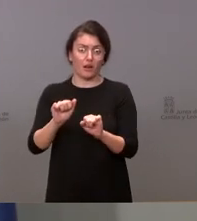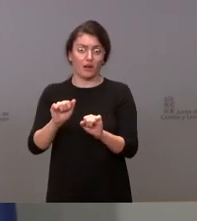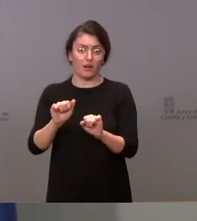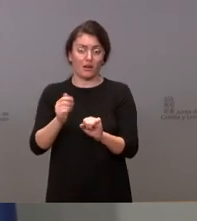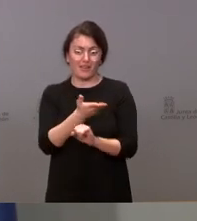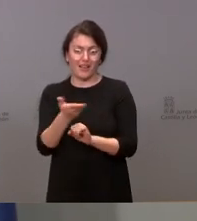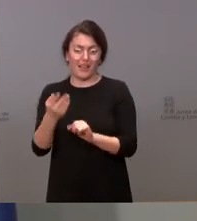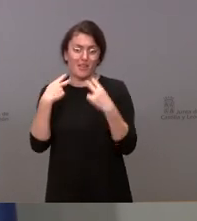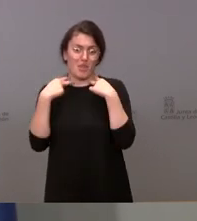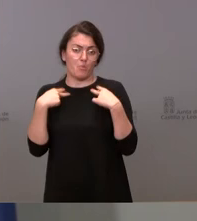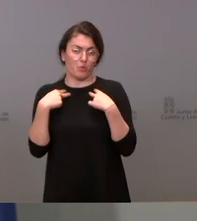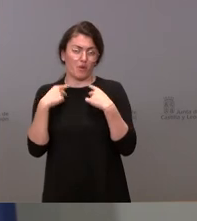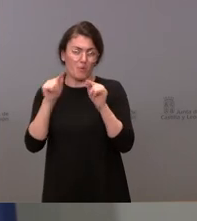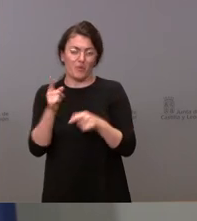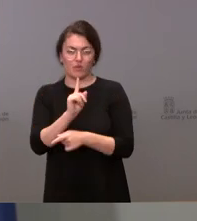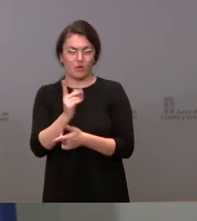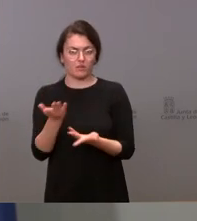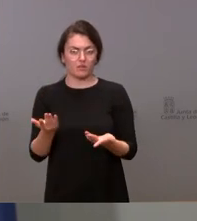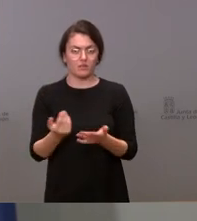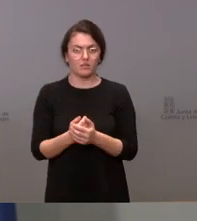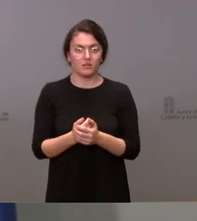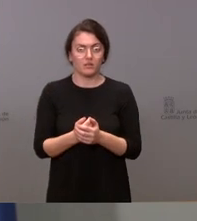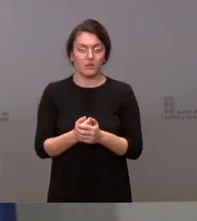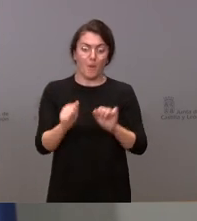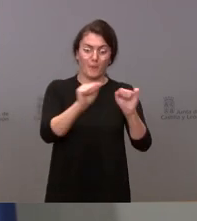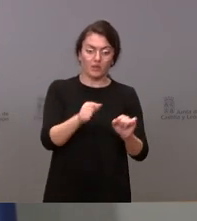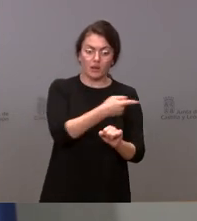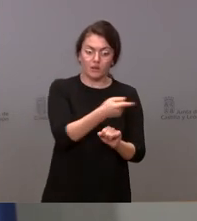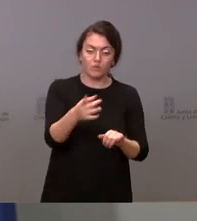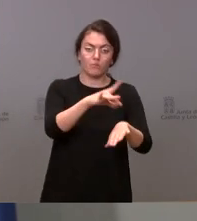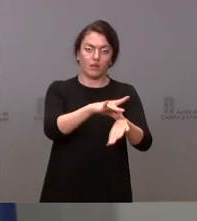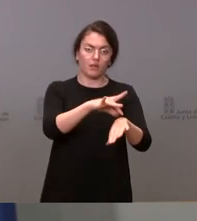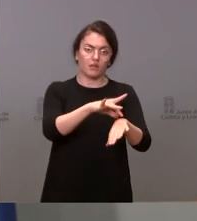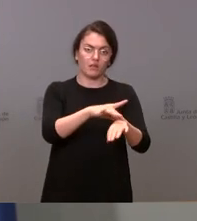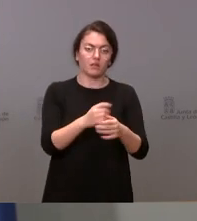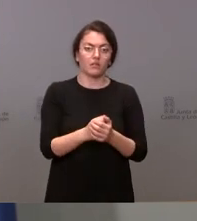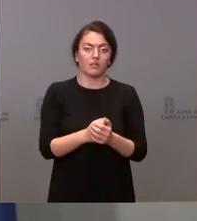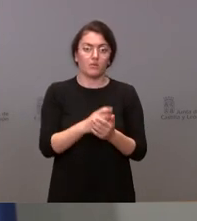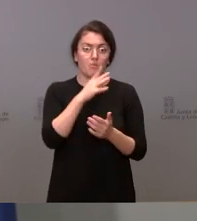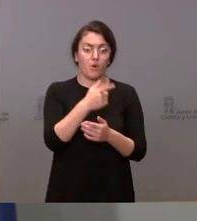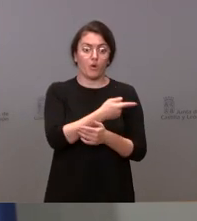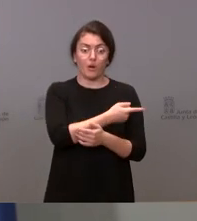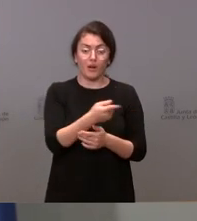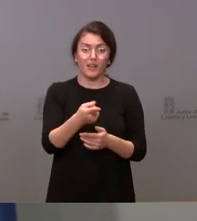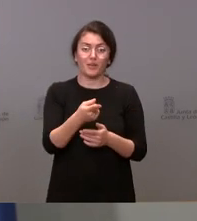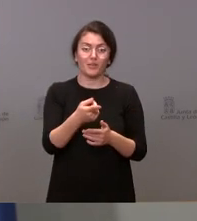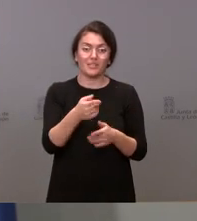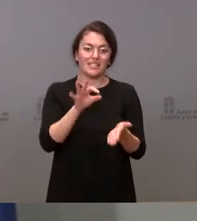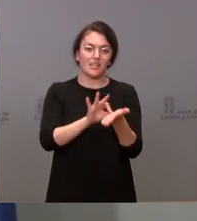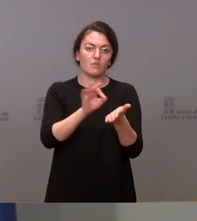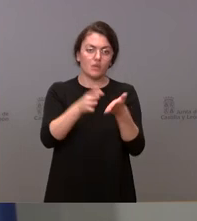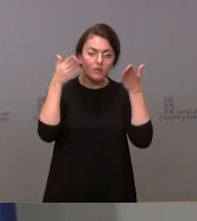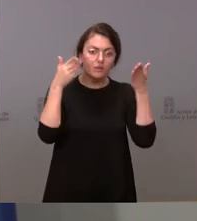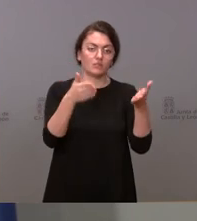diputados provinciales, sino a proteger a los pacientes. es a quienes dedicamos este servicio. Y nuestro